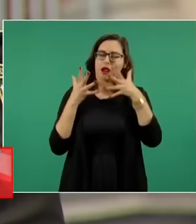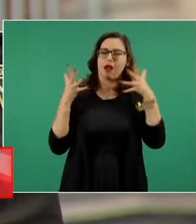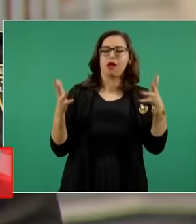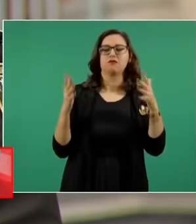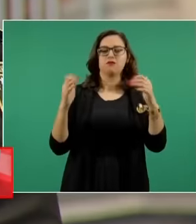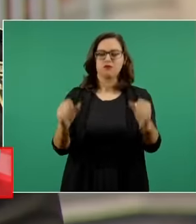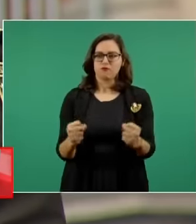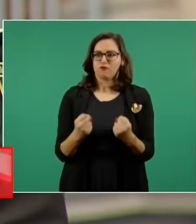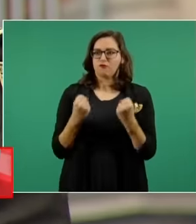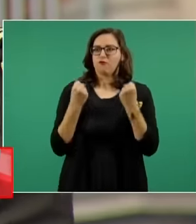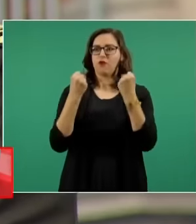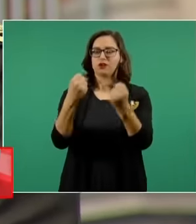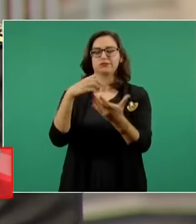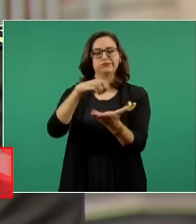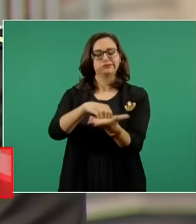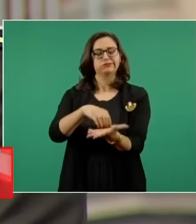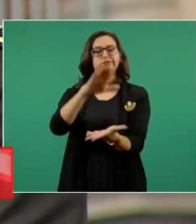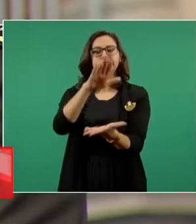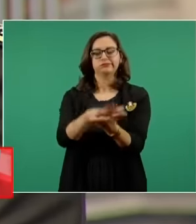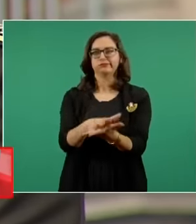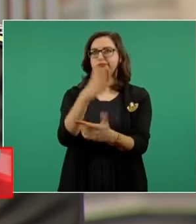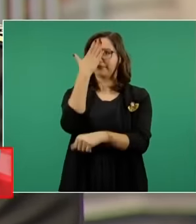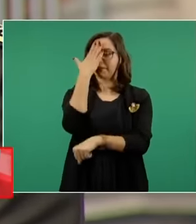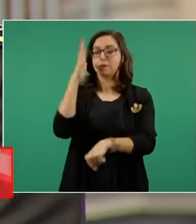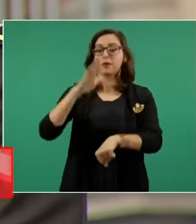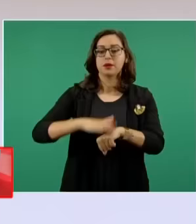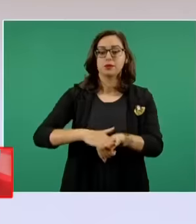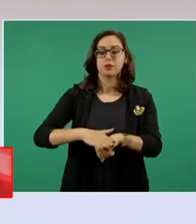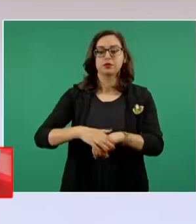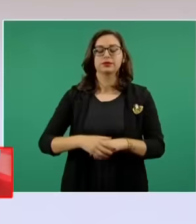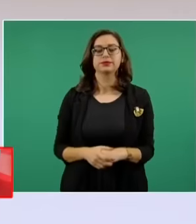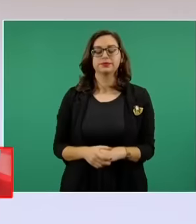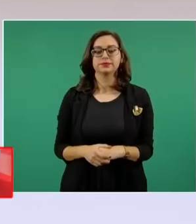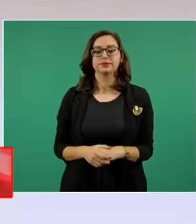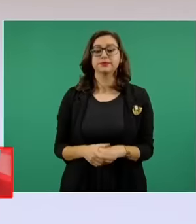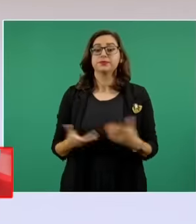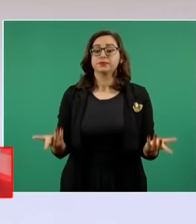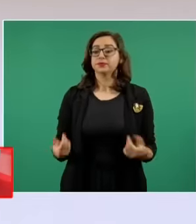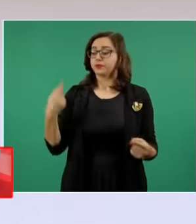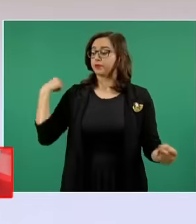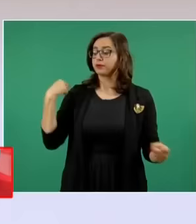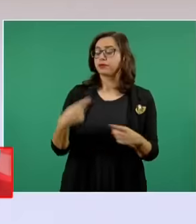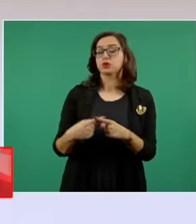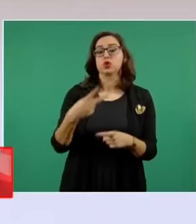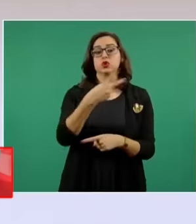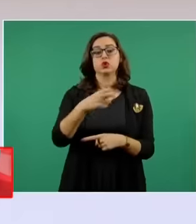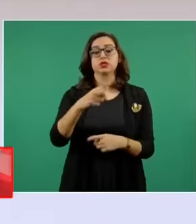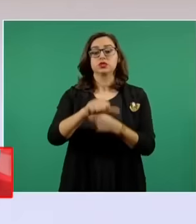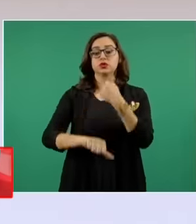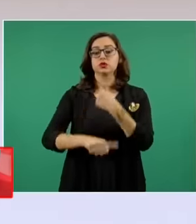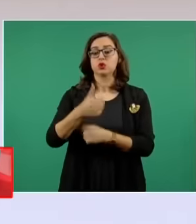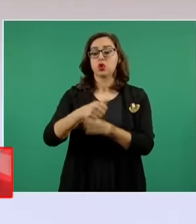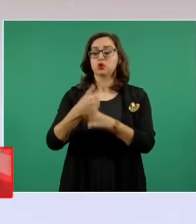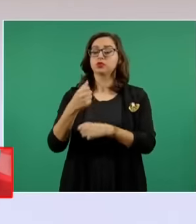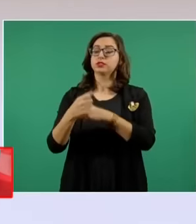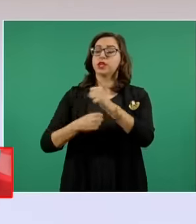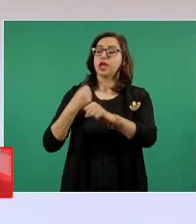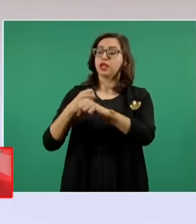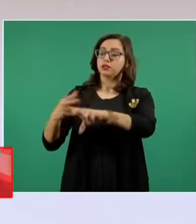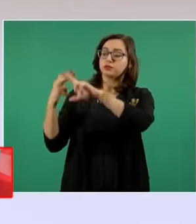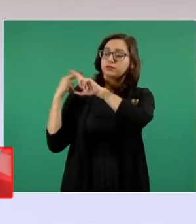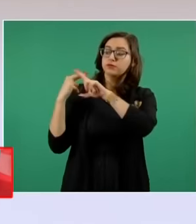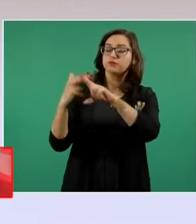fortaleza de nuestro pueblo. Celebrar el 211 aniversario del inicio de la lucha por